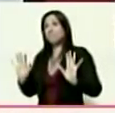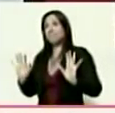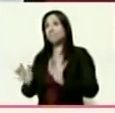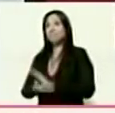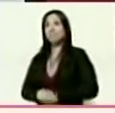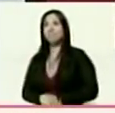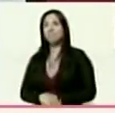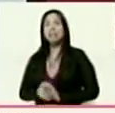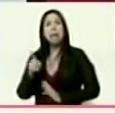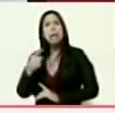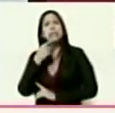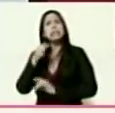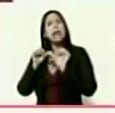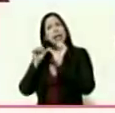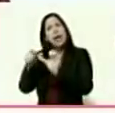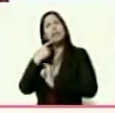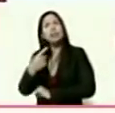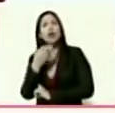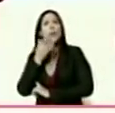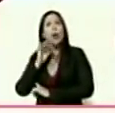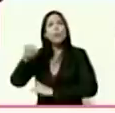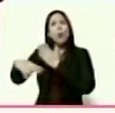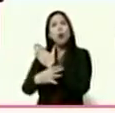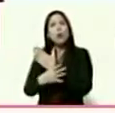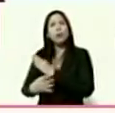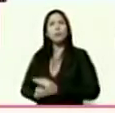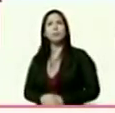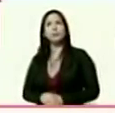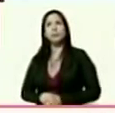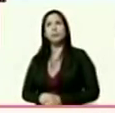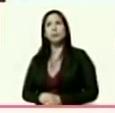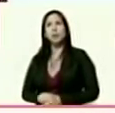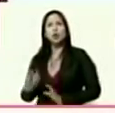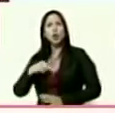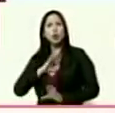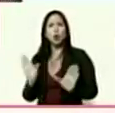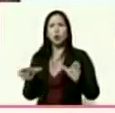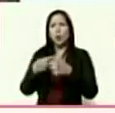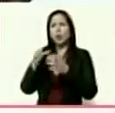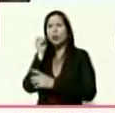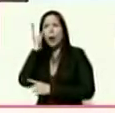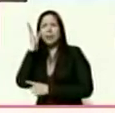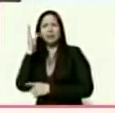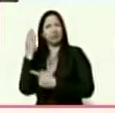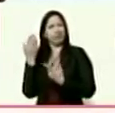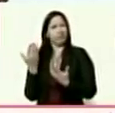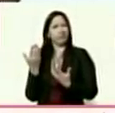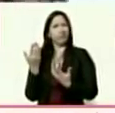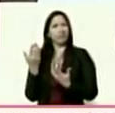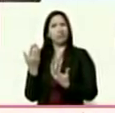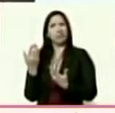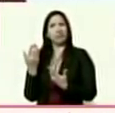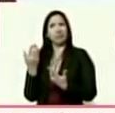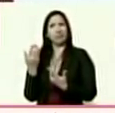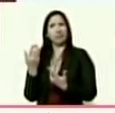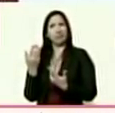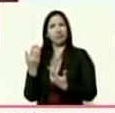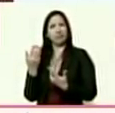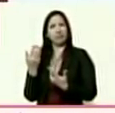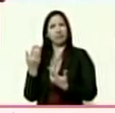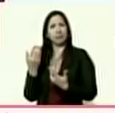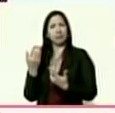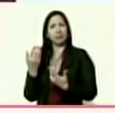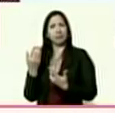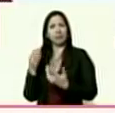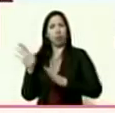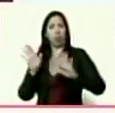Y él seguirá diciendo, estamos, ¿cómo se llama? No, reuniendo capacidades. Como capacidades, capacidades. Y